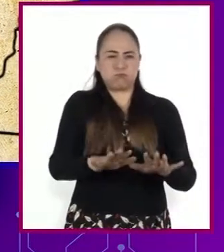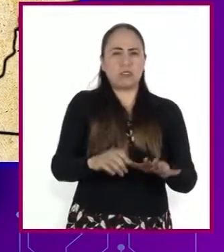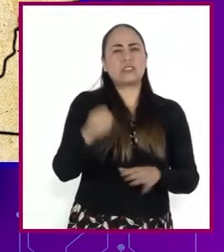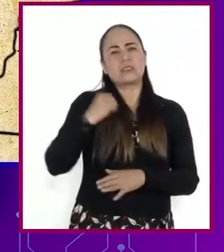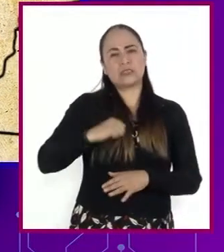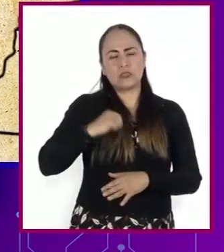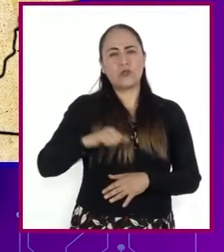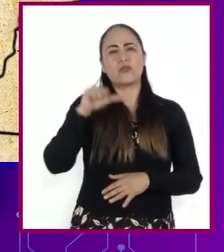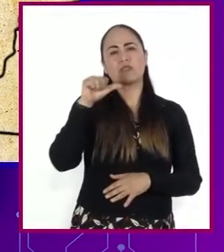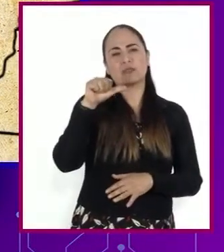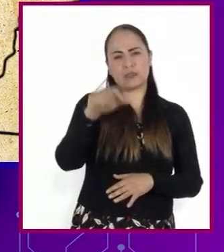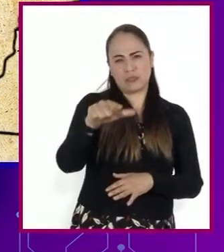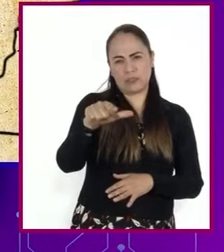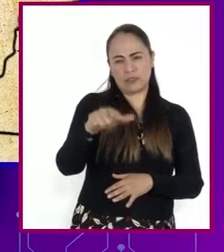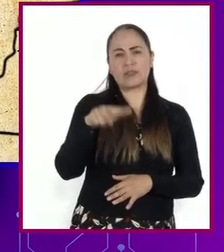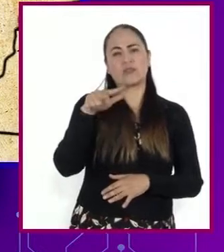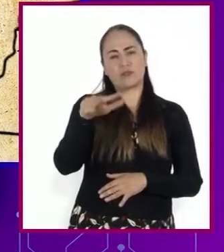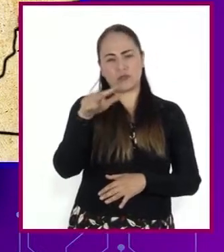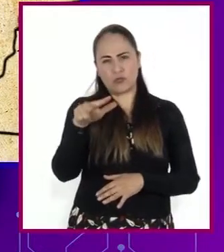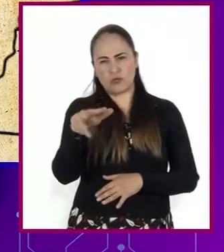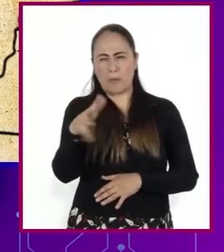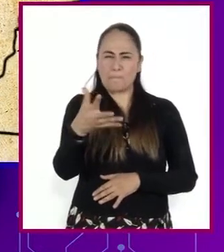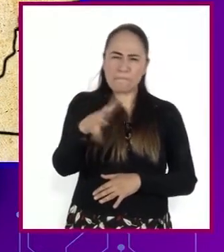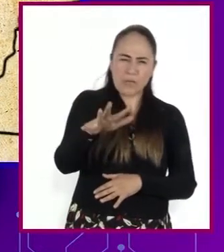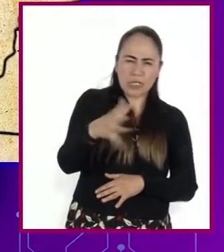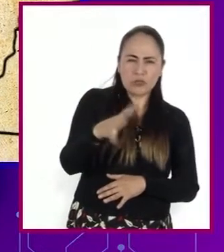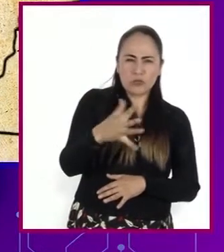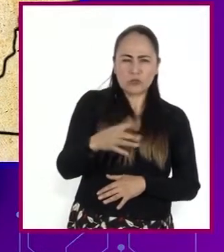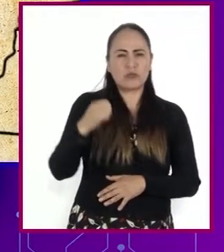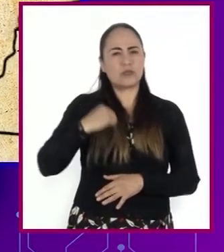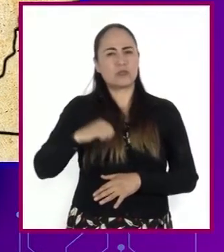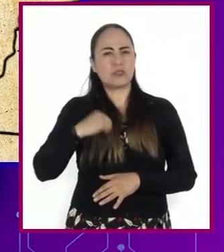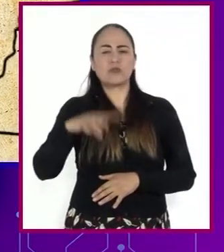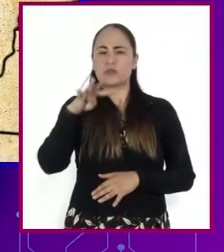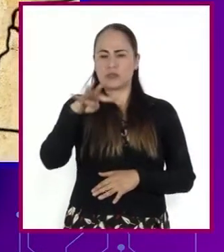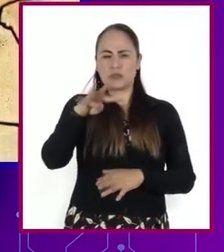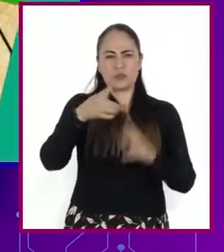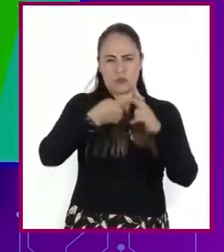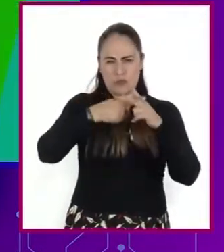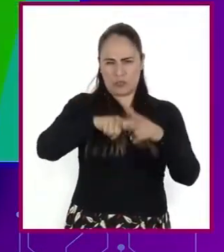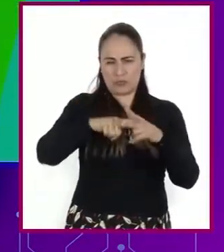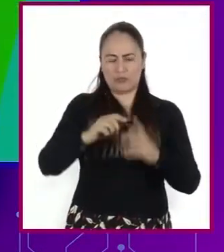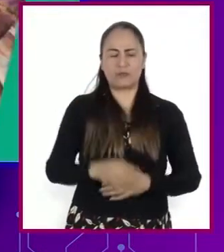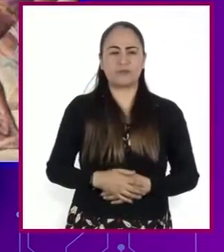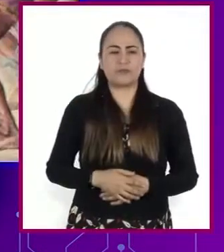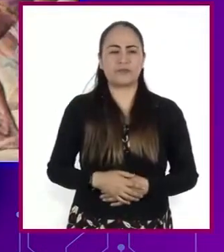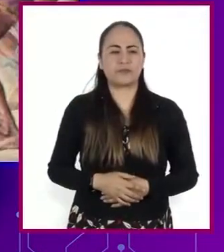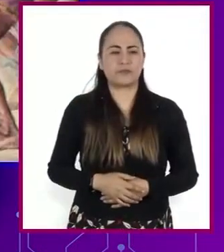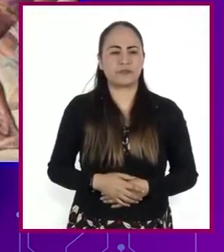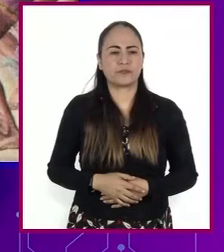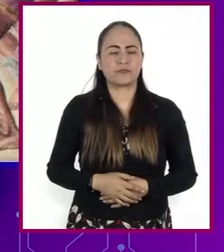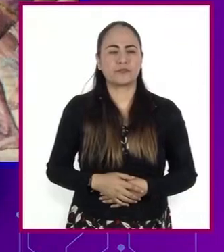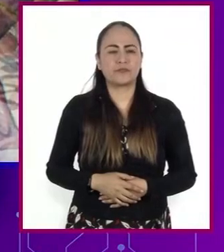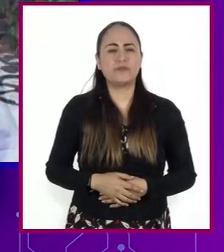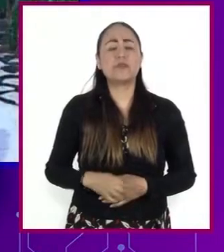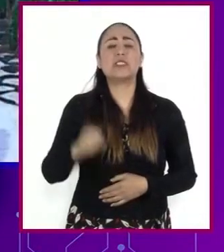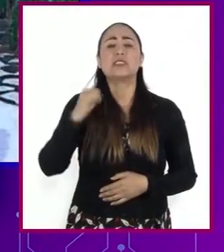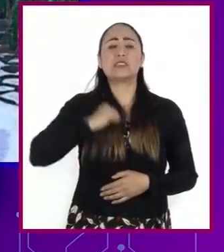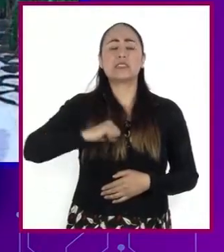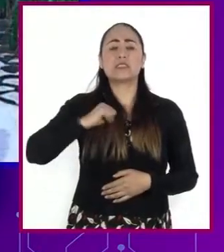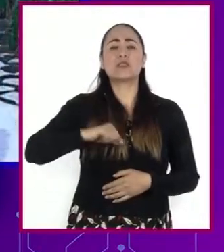se rebeló fue el de los pericúes, en la península de Baja California entre 1734 y